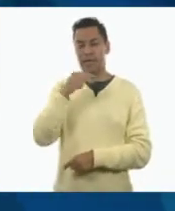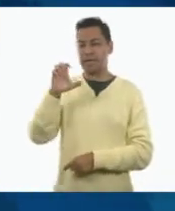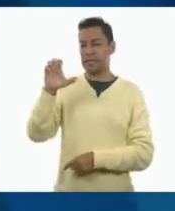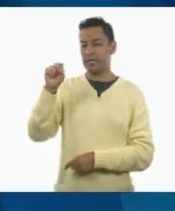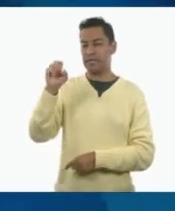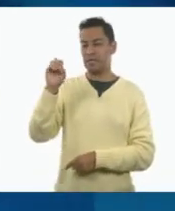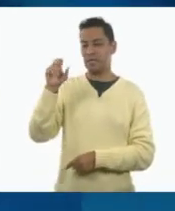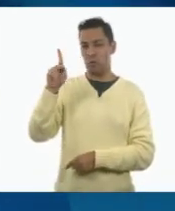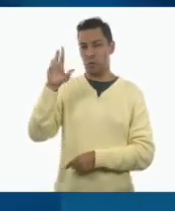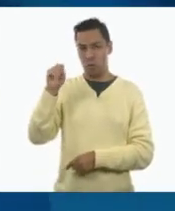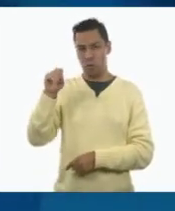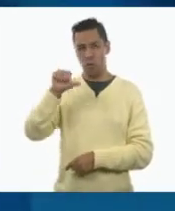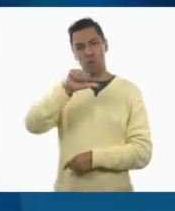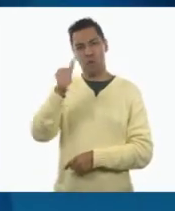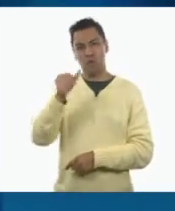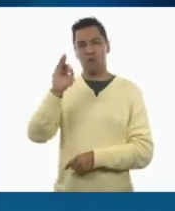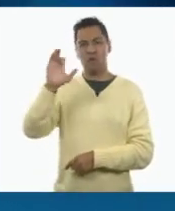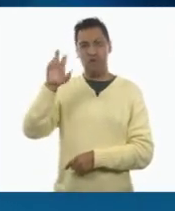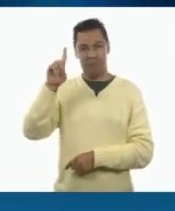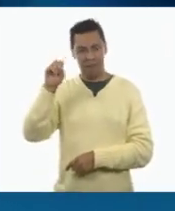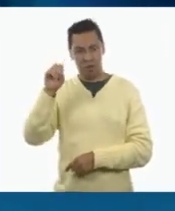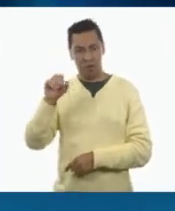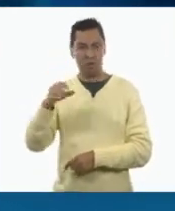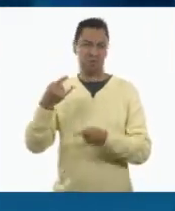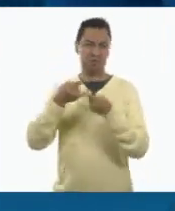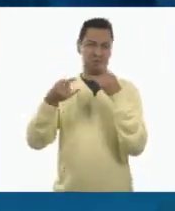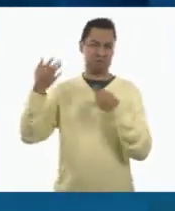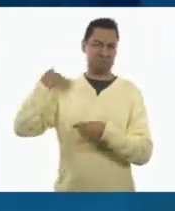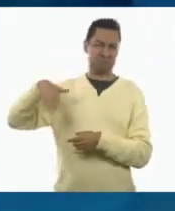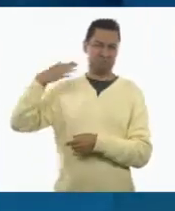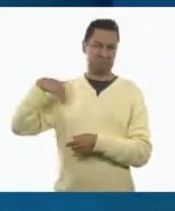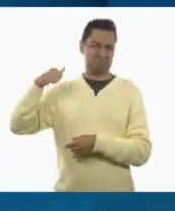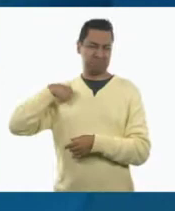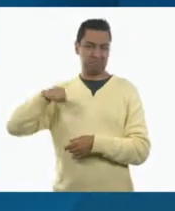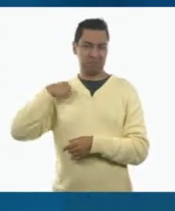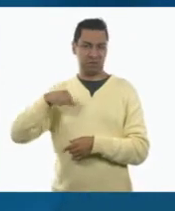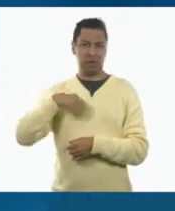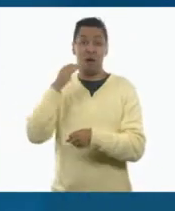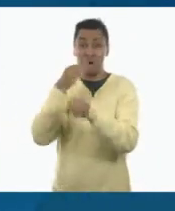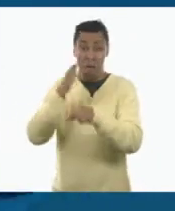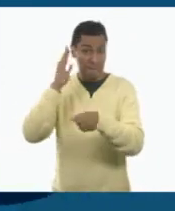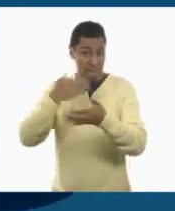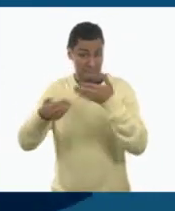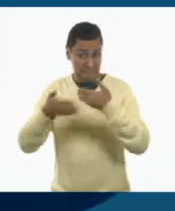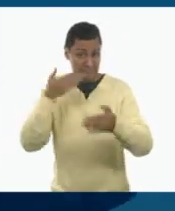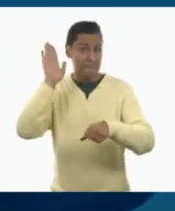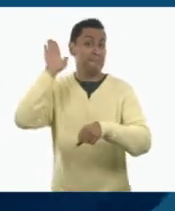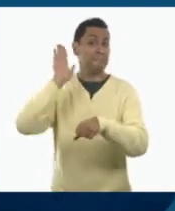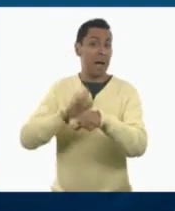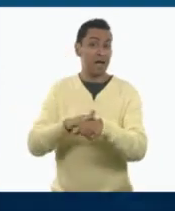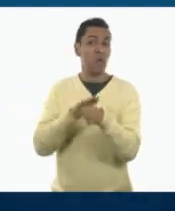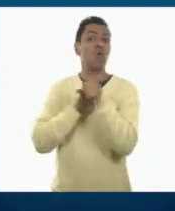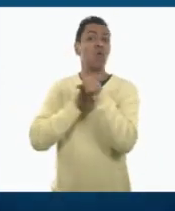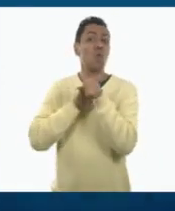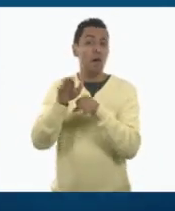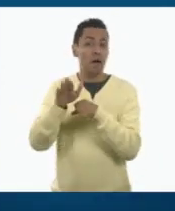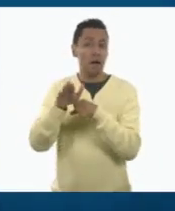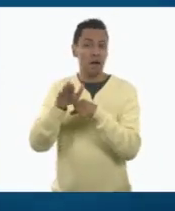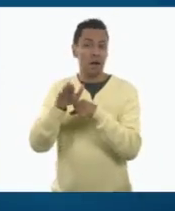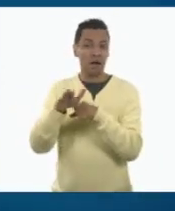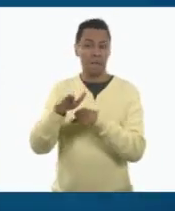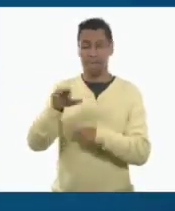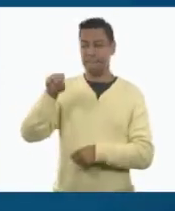las de Fedro, de la antigüedad clásica, quizá más contemporáneas, que leas a Félix María